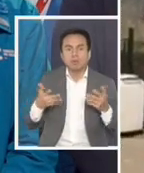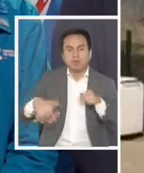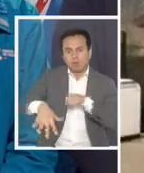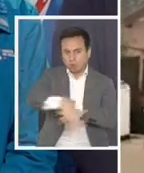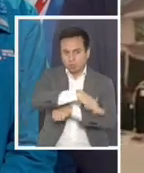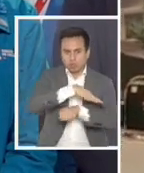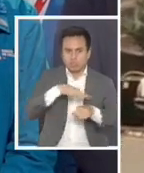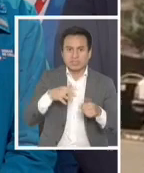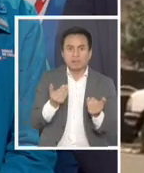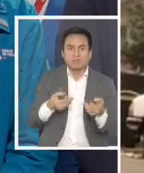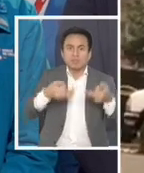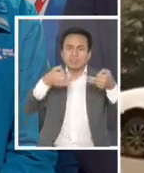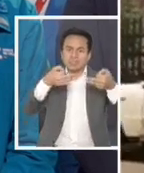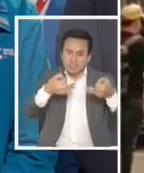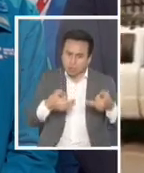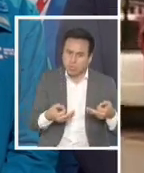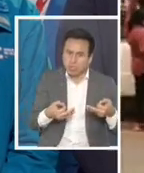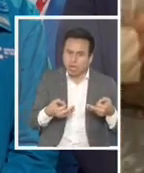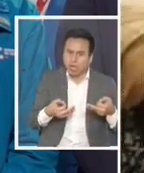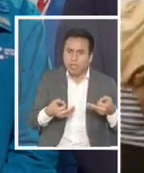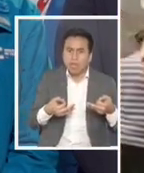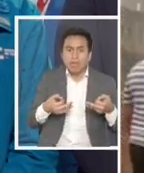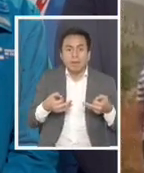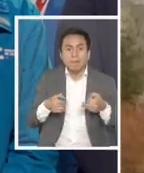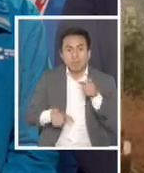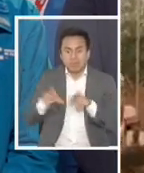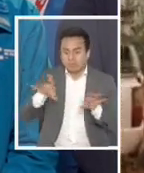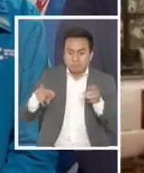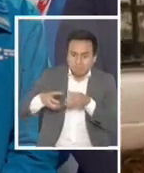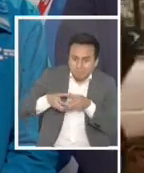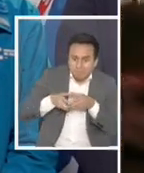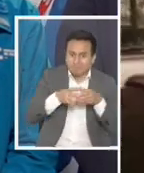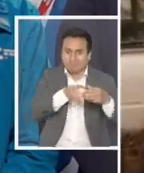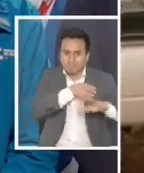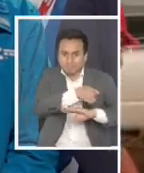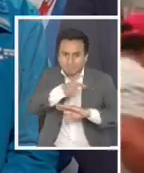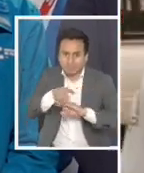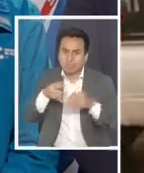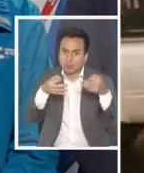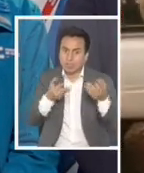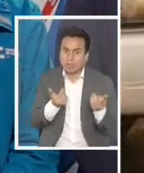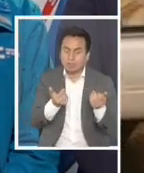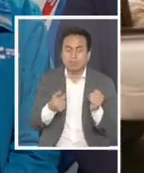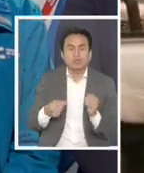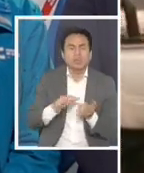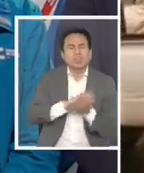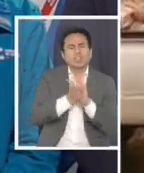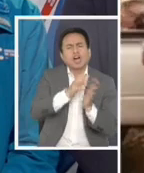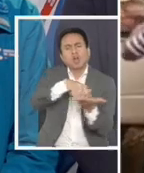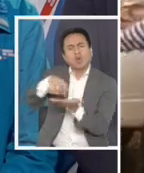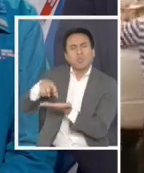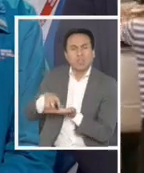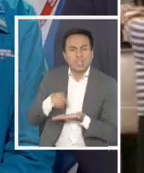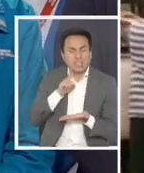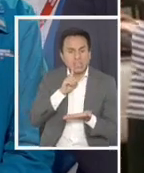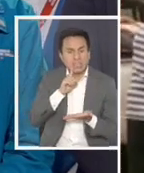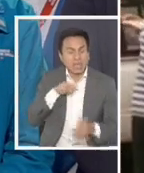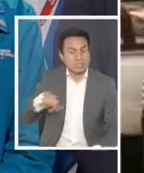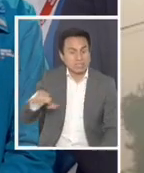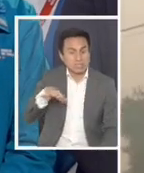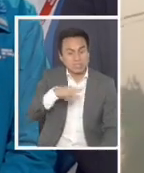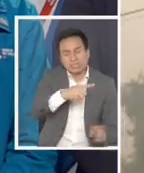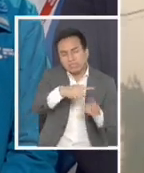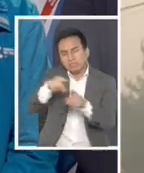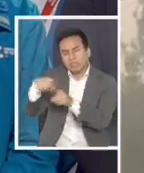condiciones de seguridad que permitan desplegar a más personas en el terreno no todas las comunas tienen esa disposición